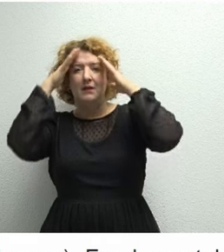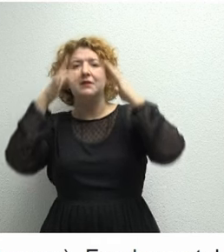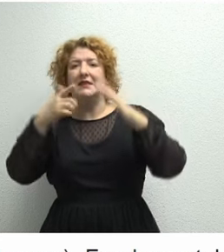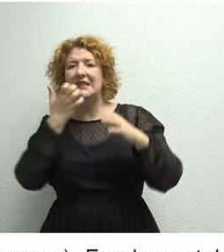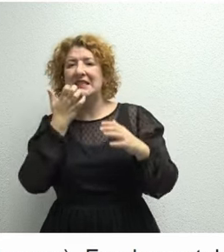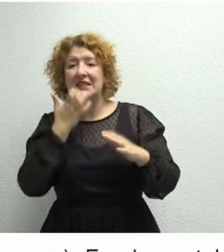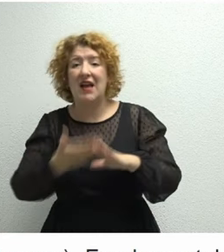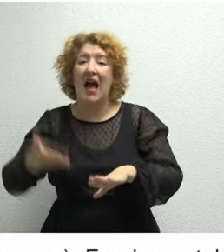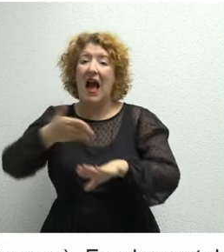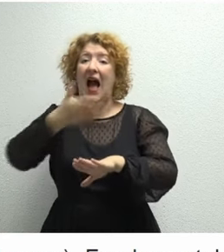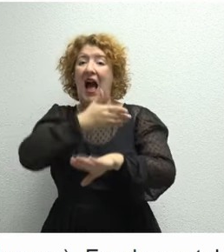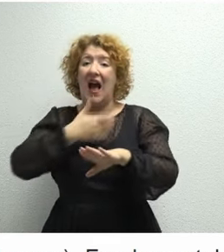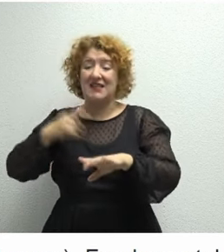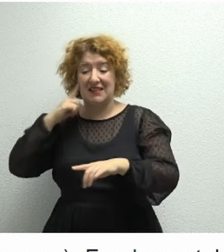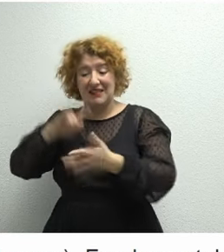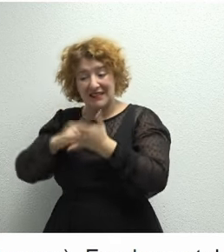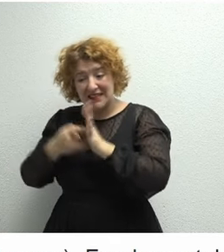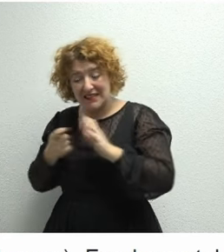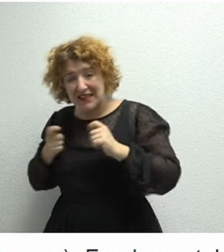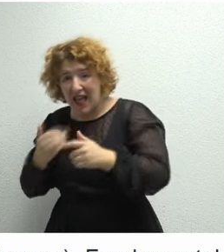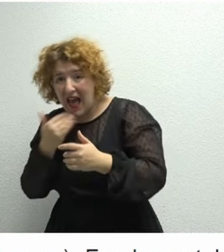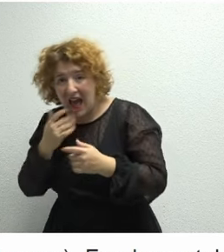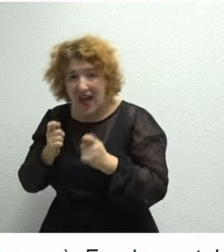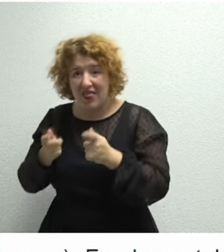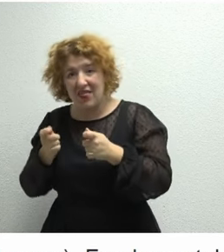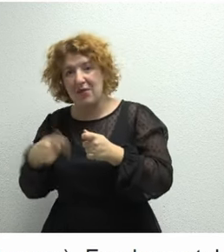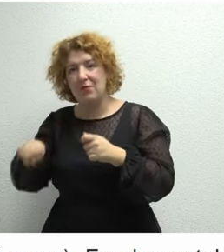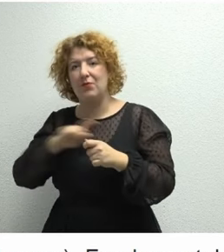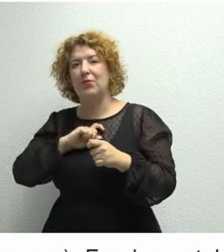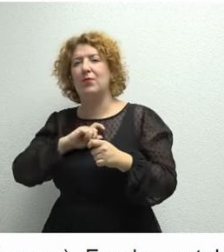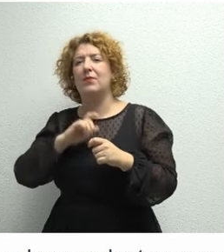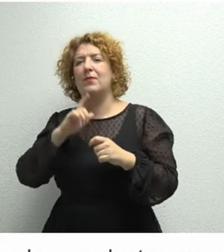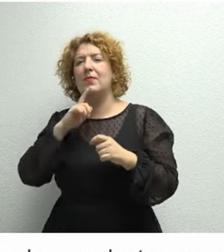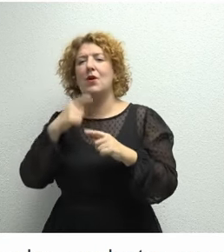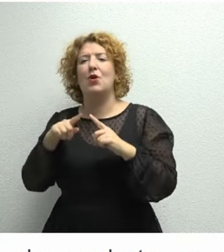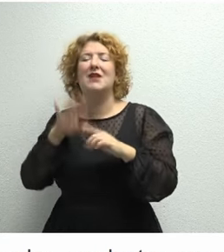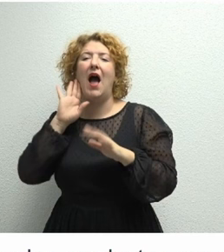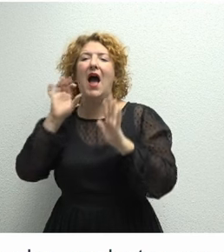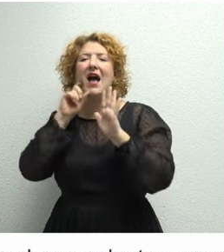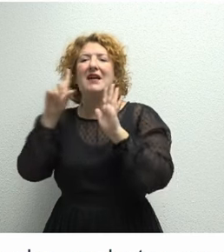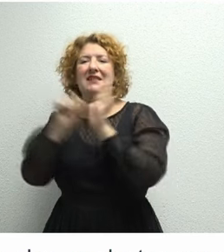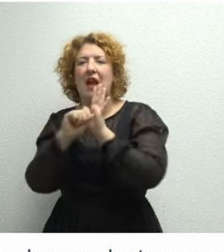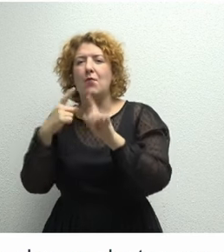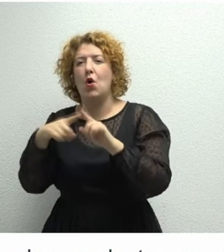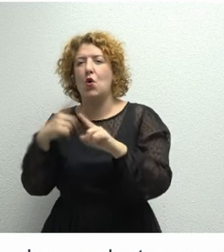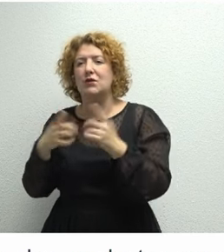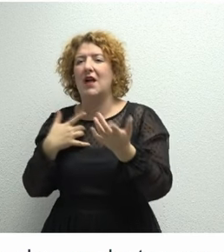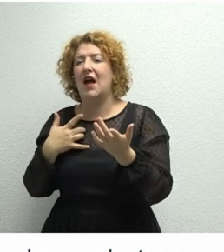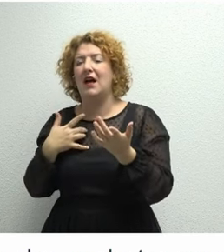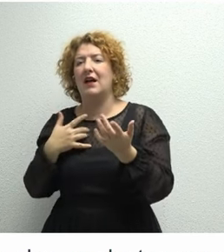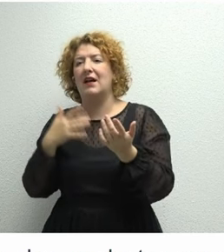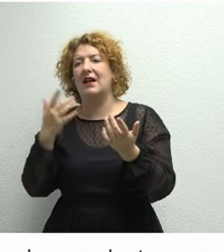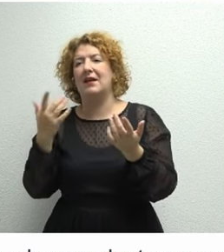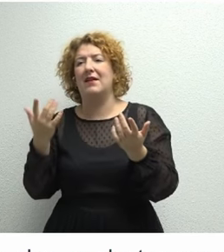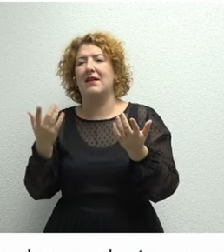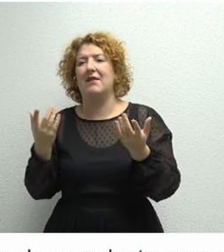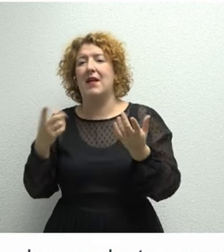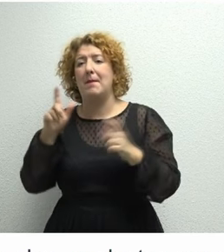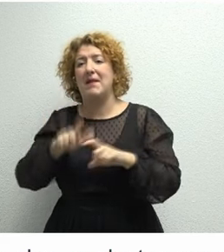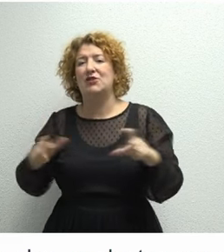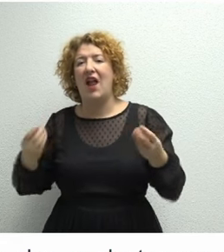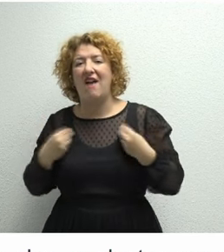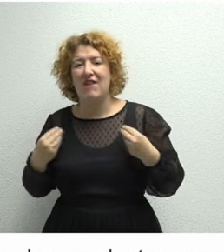esto Hubiese pasado antes pues también este trauma del que hemos hablado y muchos de no de las cosas que les ocurren en la vida a las